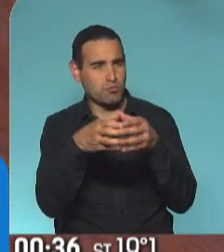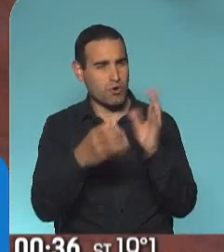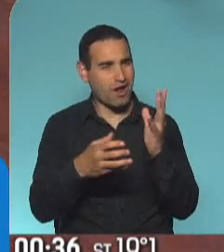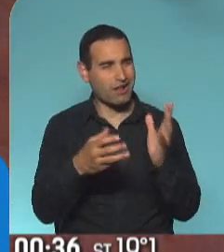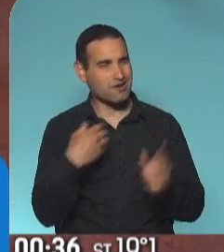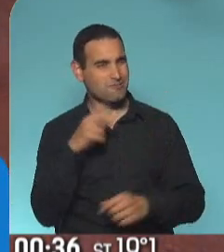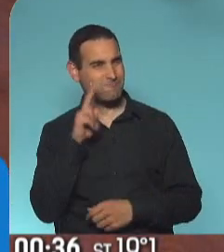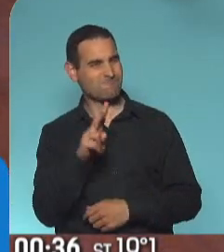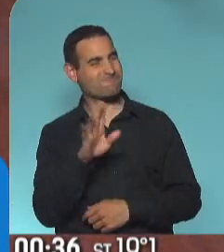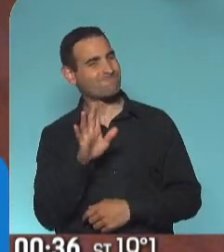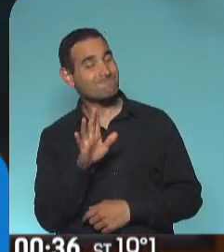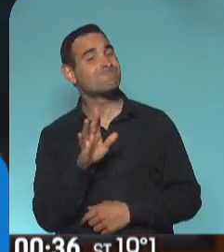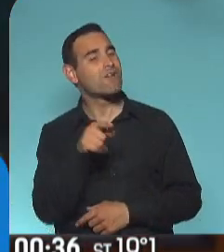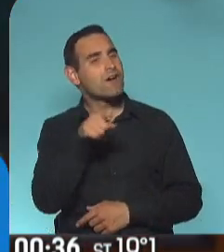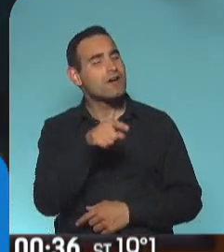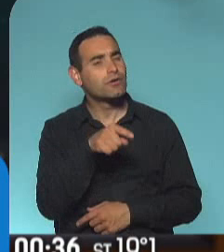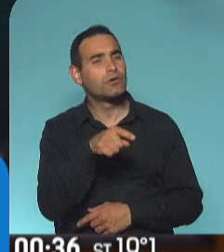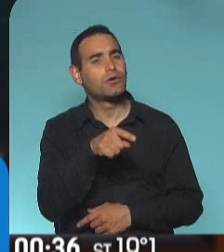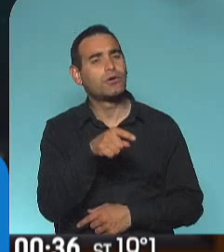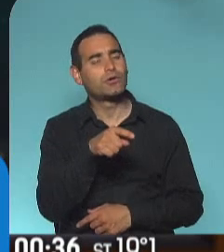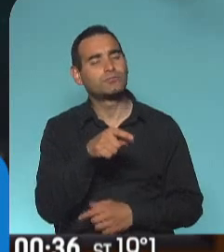mi criterio encontró